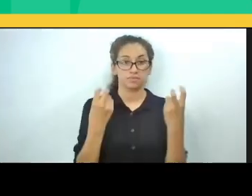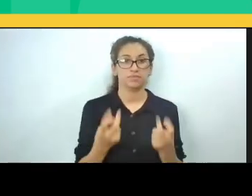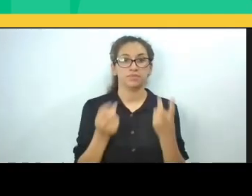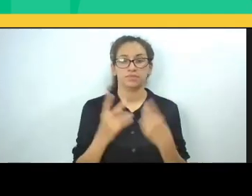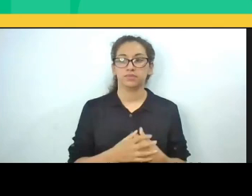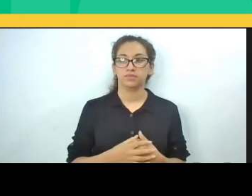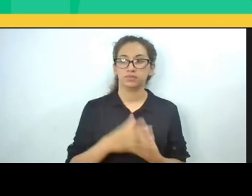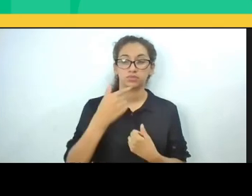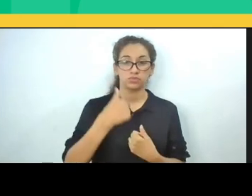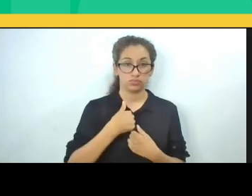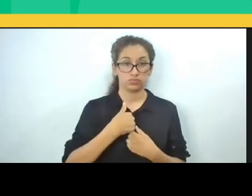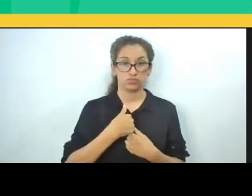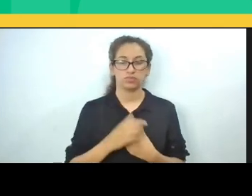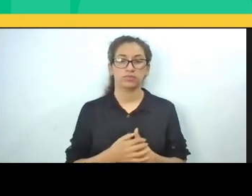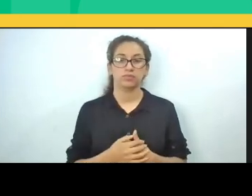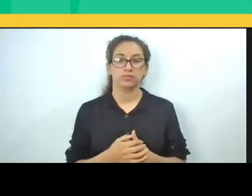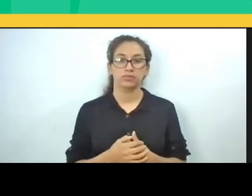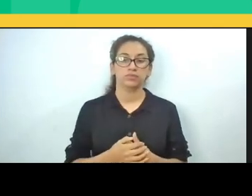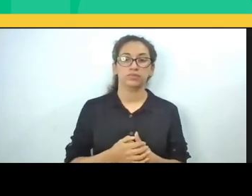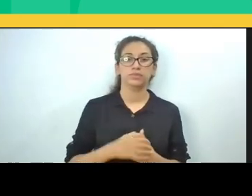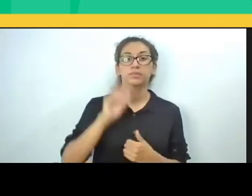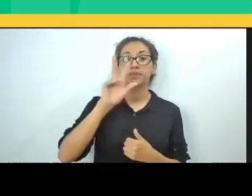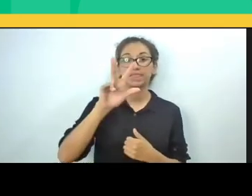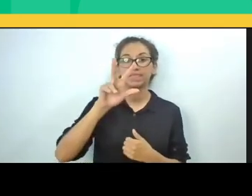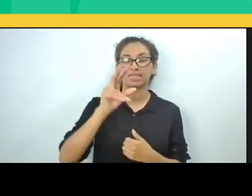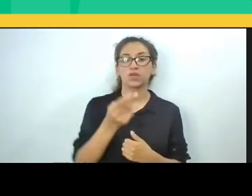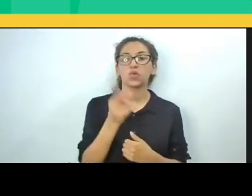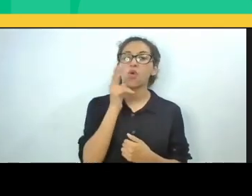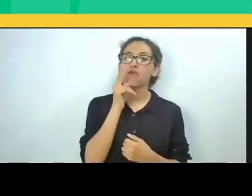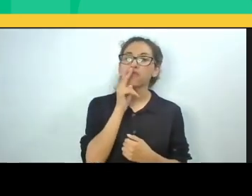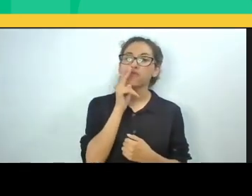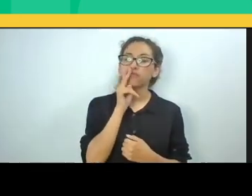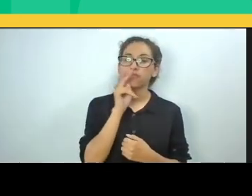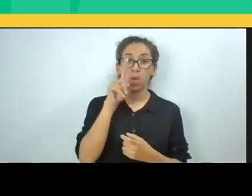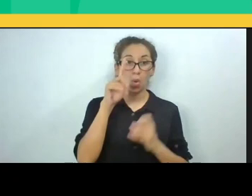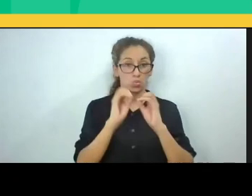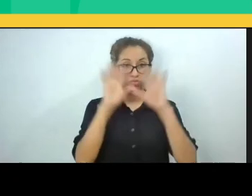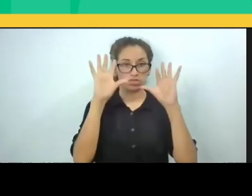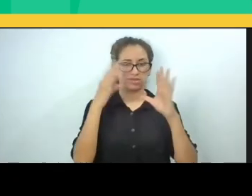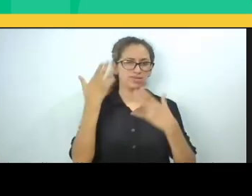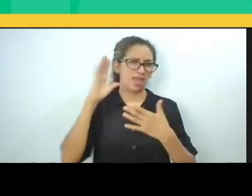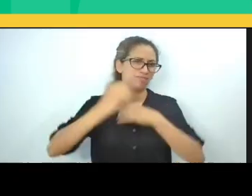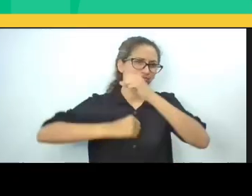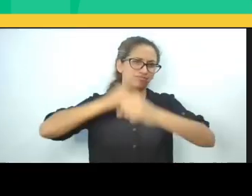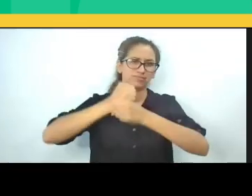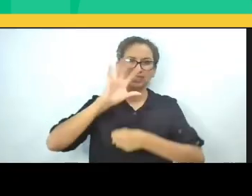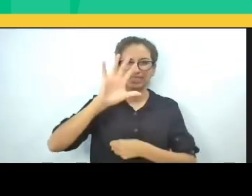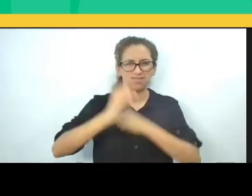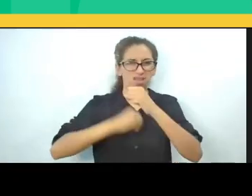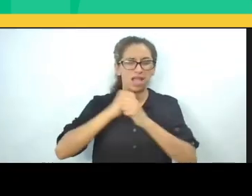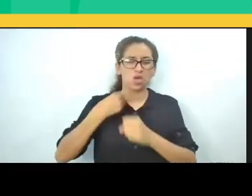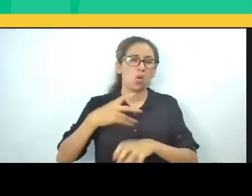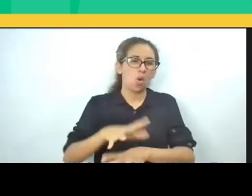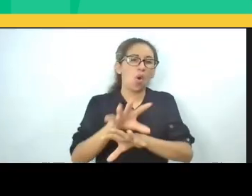Yo fumo usualmente 3 cigarrillos diarios, y eso desde hace 5 años. ¿Va